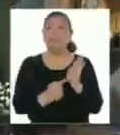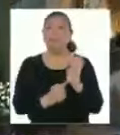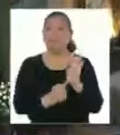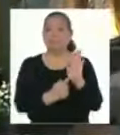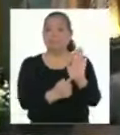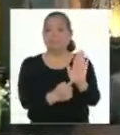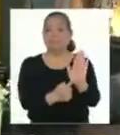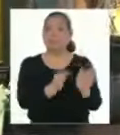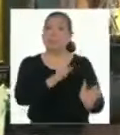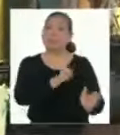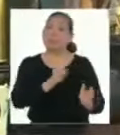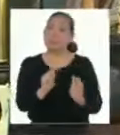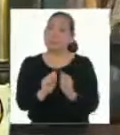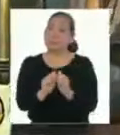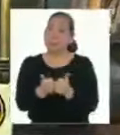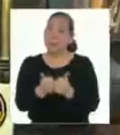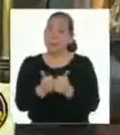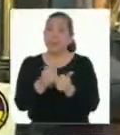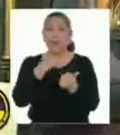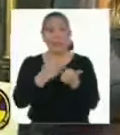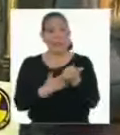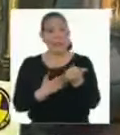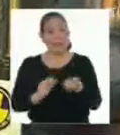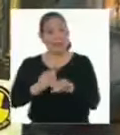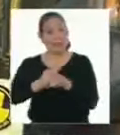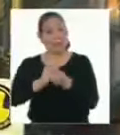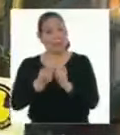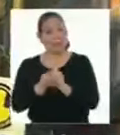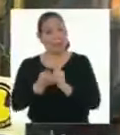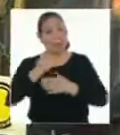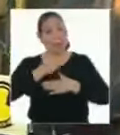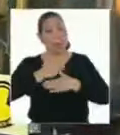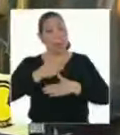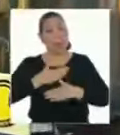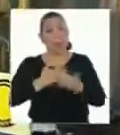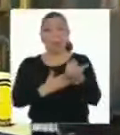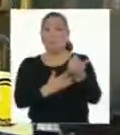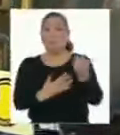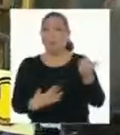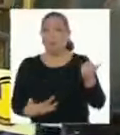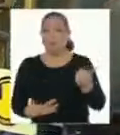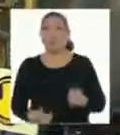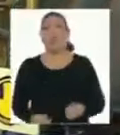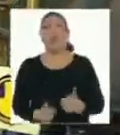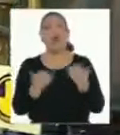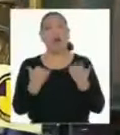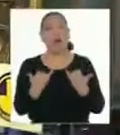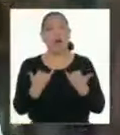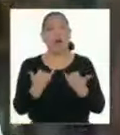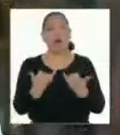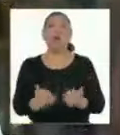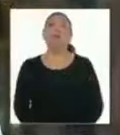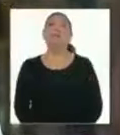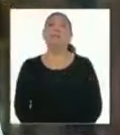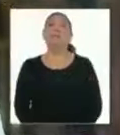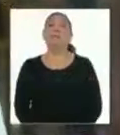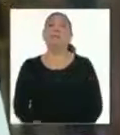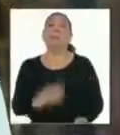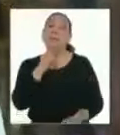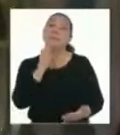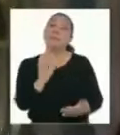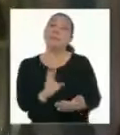Presentemos al Señor el pan y el vino, que se convertirán en su cuerpo y en su sangre. Acompañamos este momento con